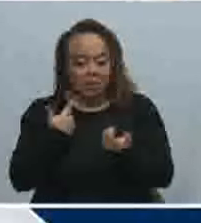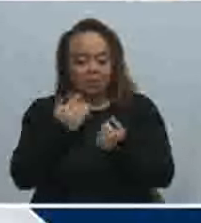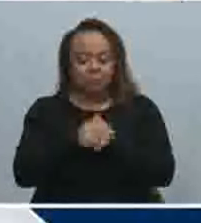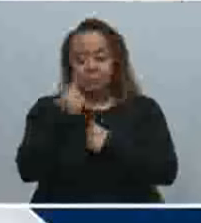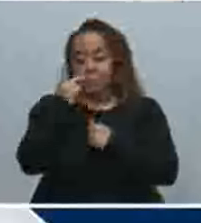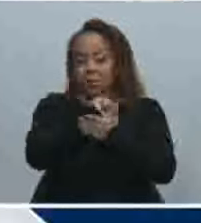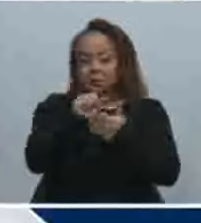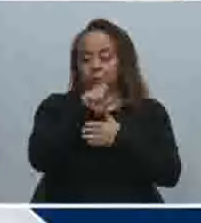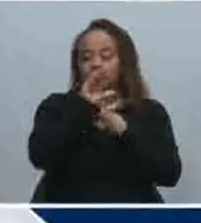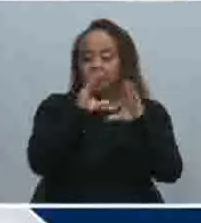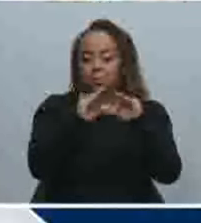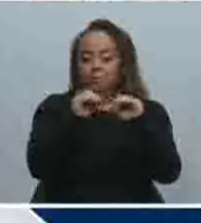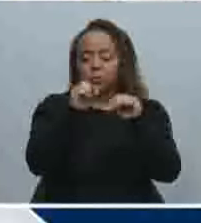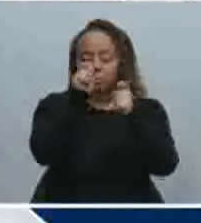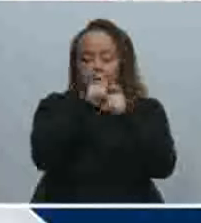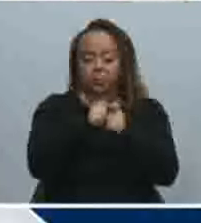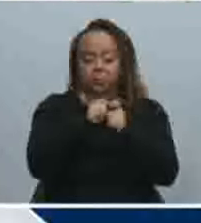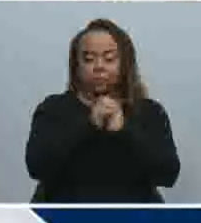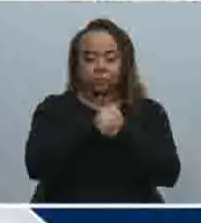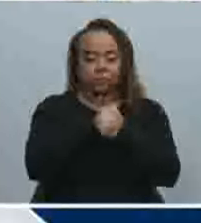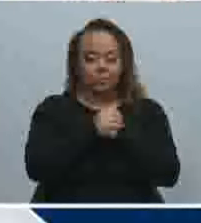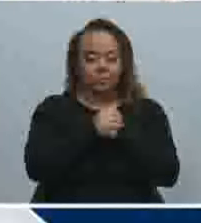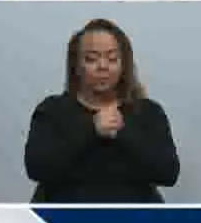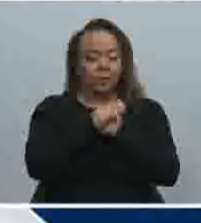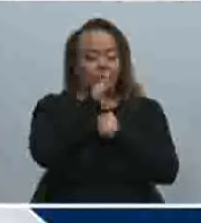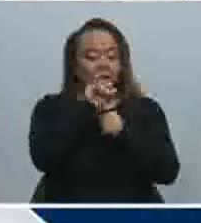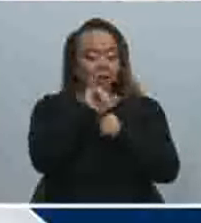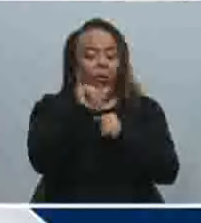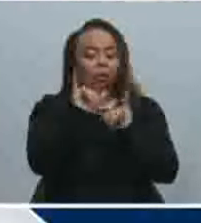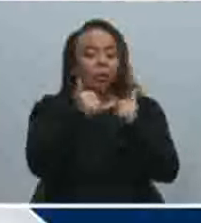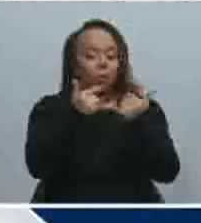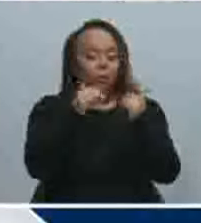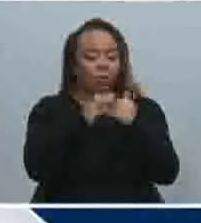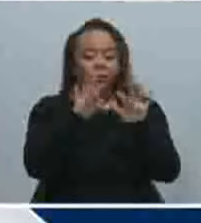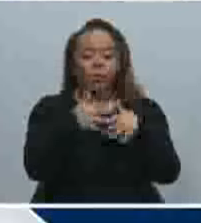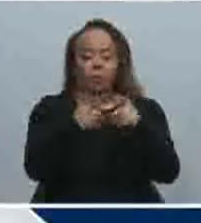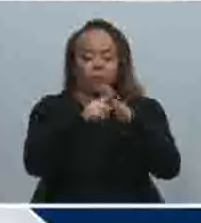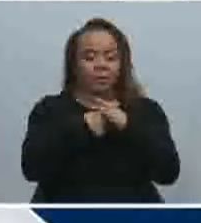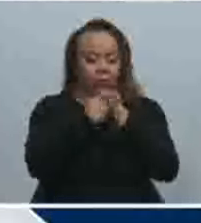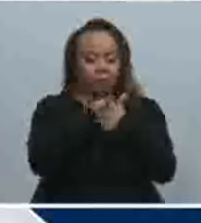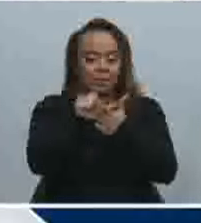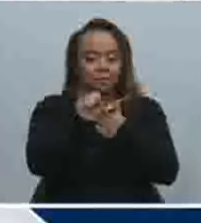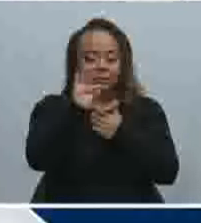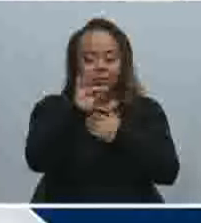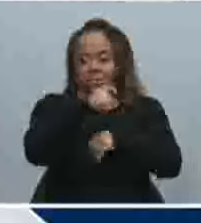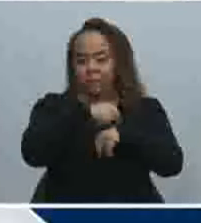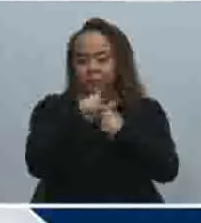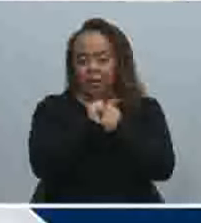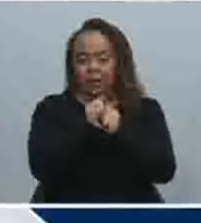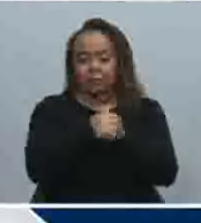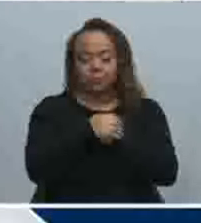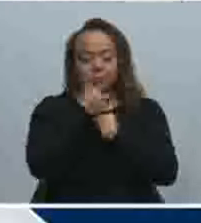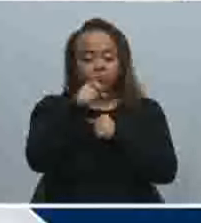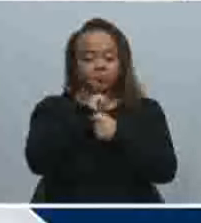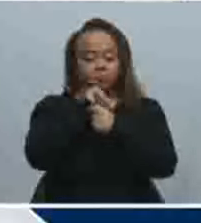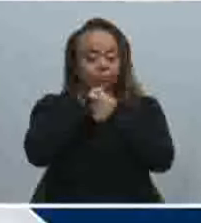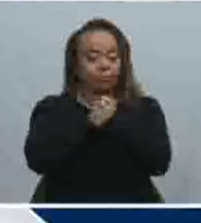Okay Santos tiene un colchón de puntos por las tendencias de numérico Pero cómo está jugando Cómo arrancó Santos la temporada tuvo cambio